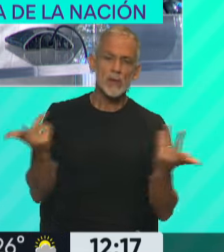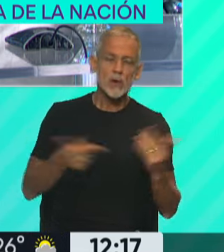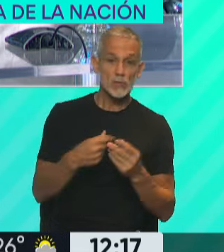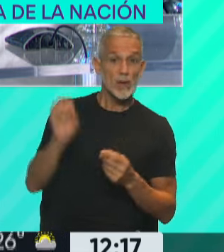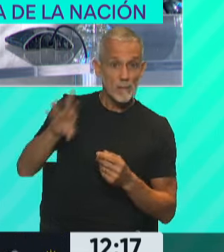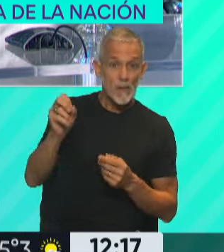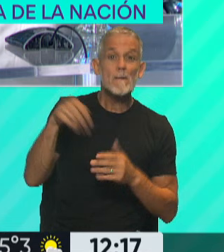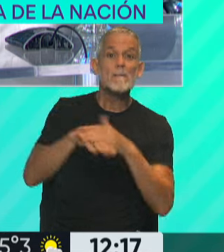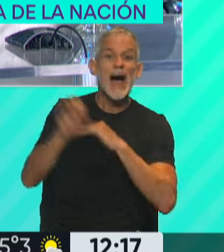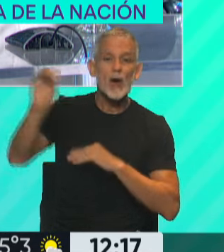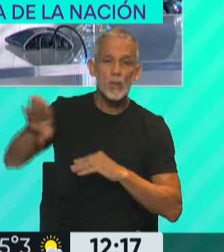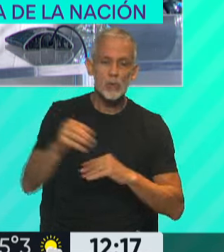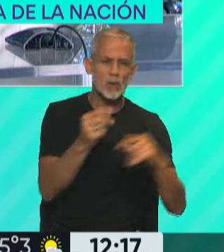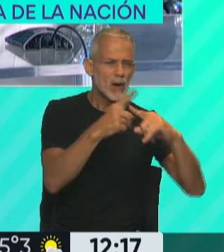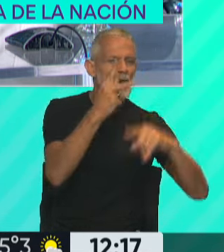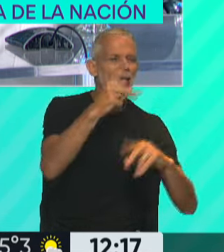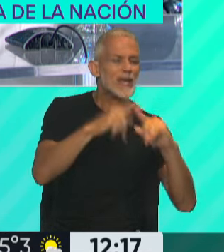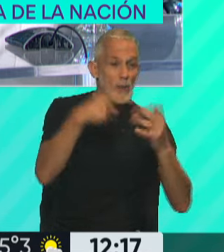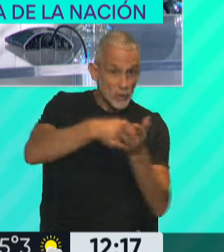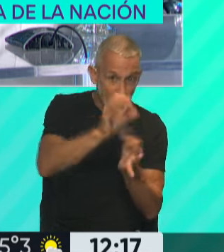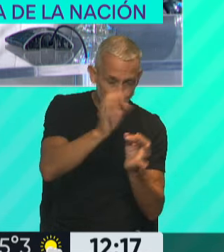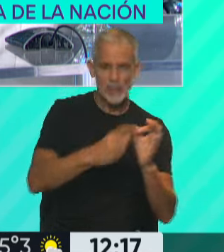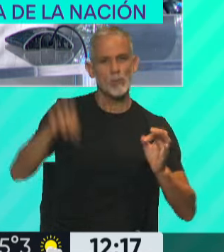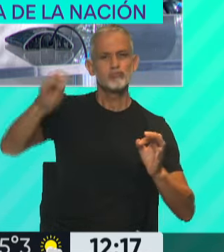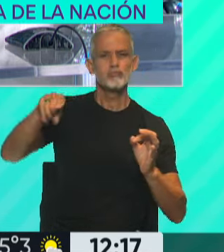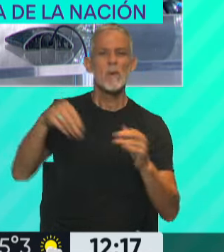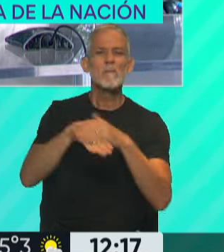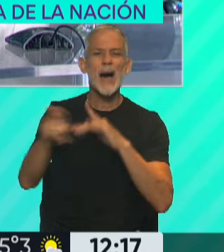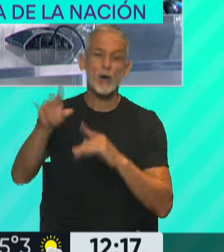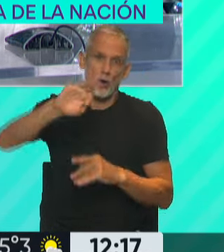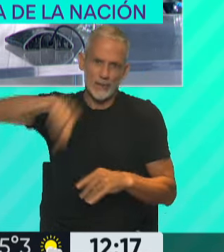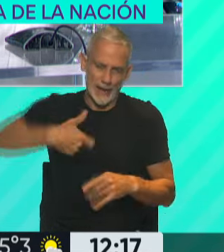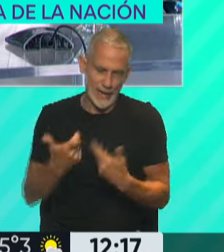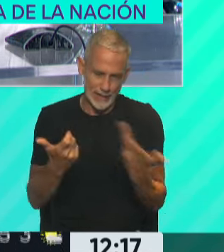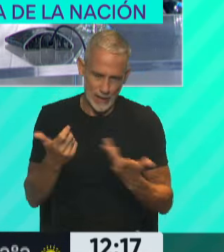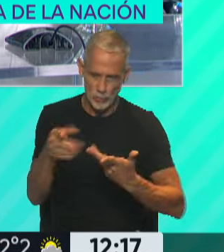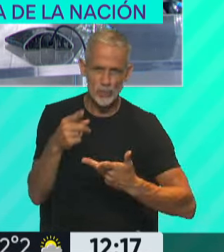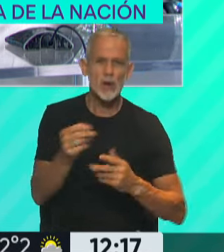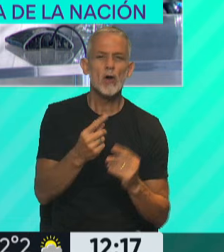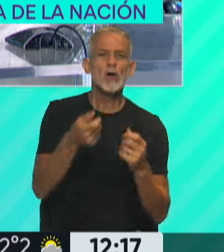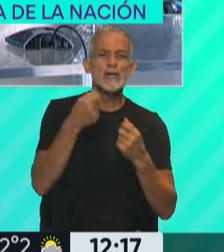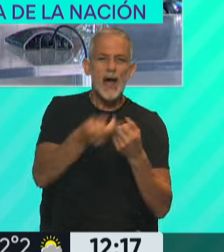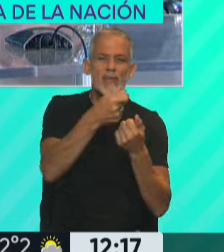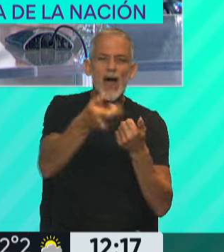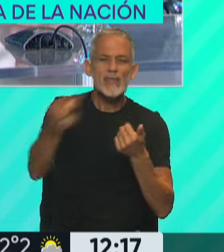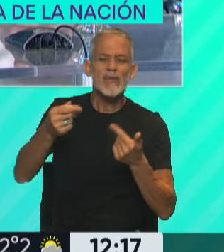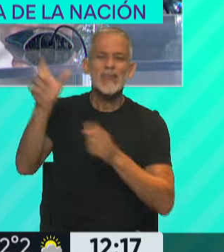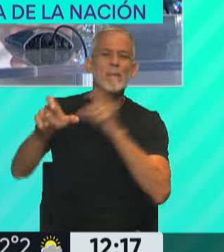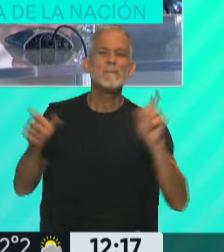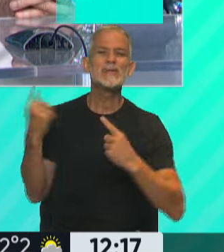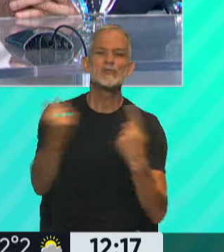el banco el equivalente a los kilovatios horas que no paga, ¿sí? O en su tarjeta, o no sé cómo lo van a hacer, pero ese es un poco el